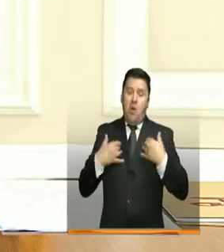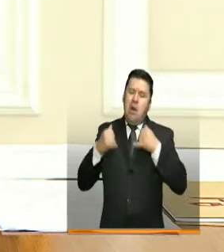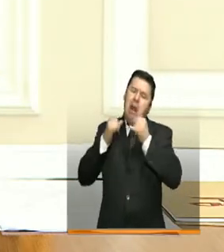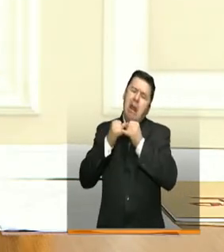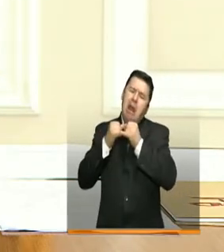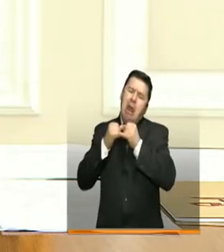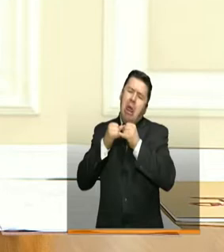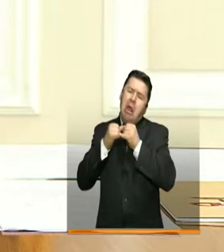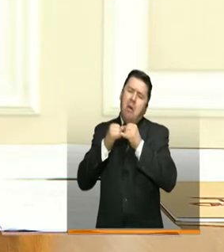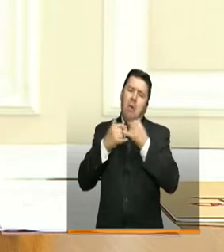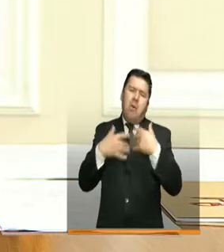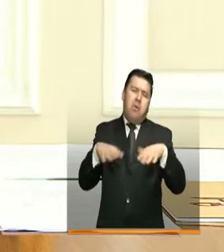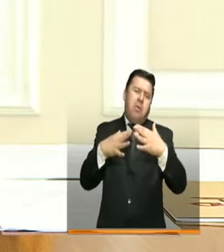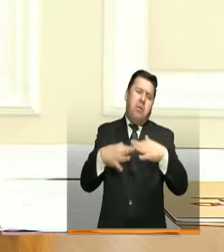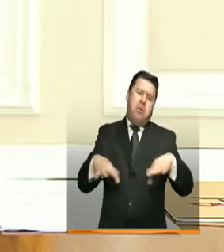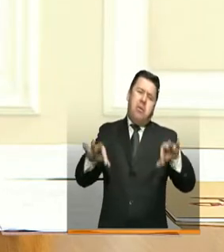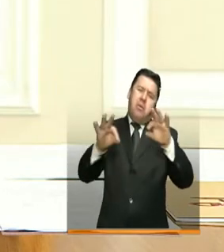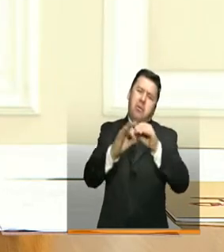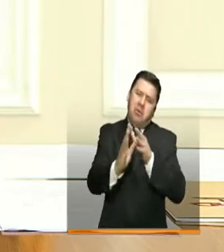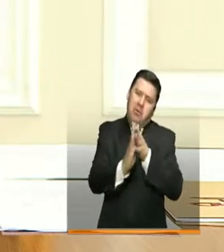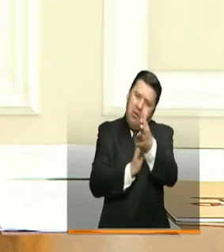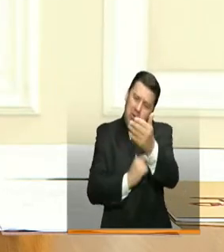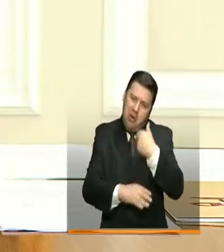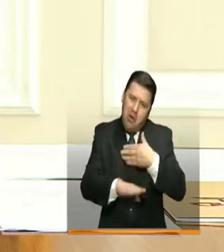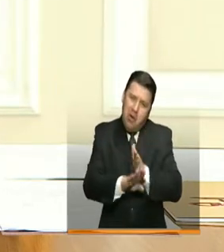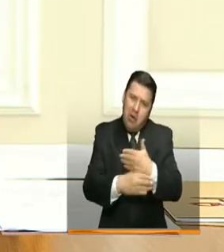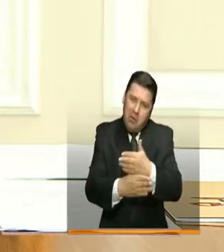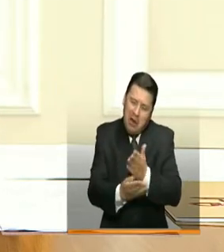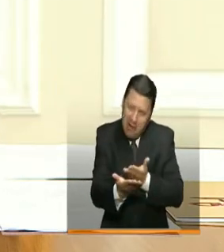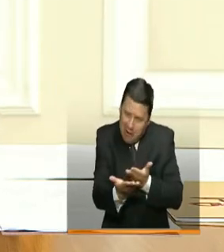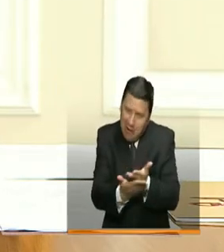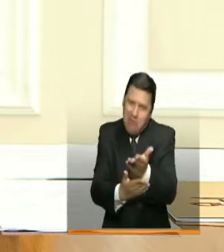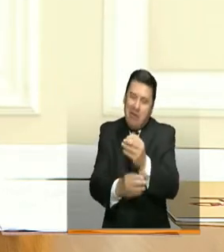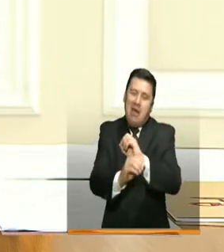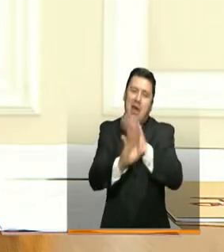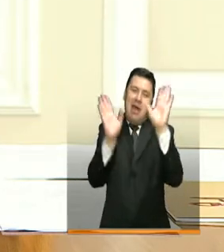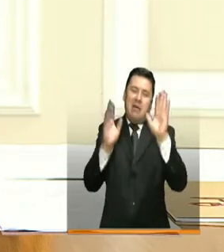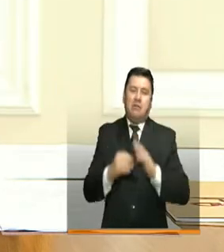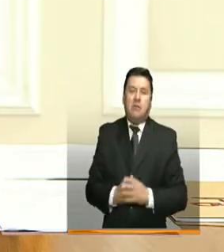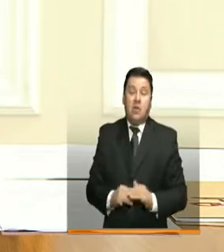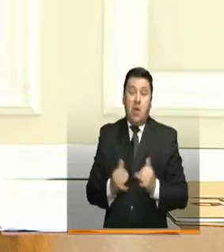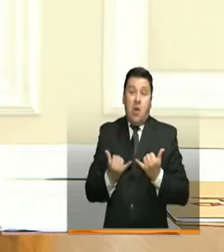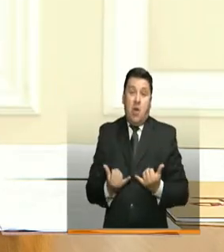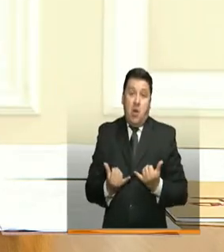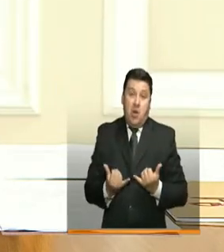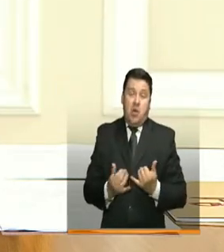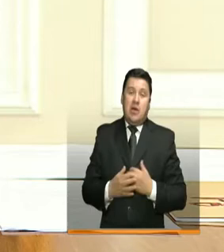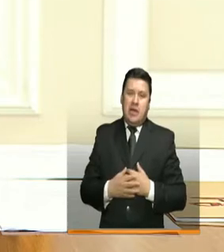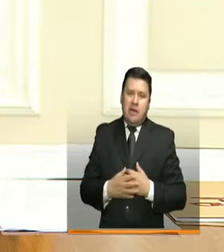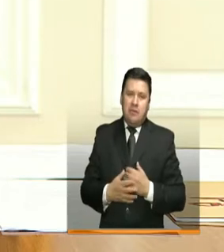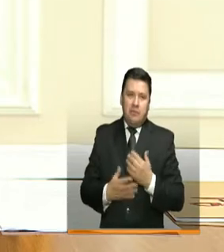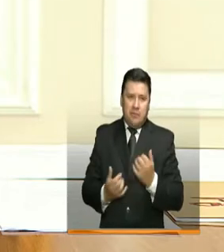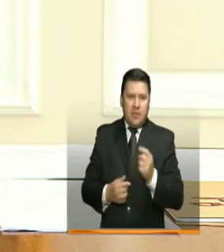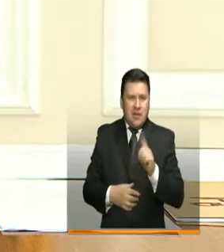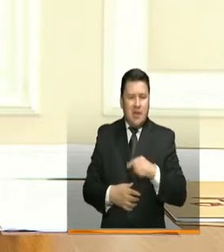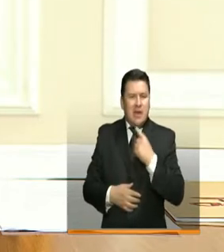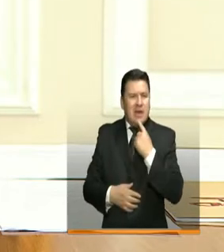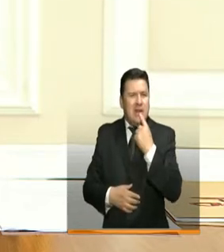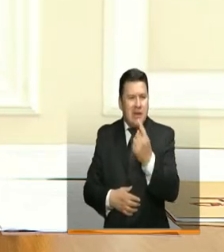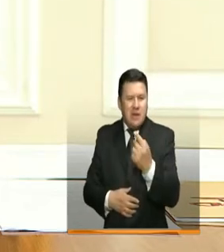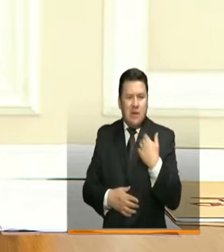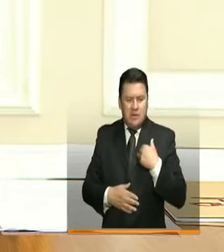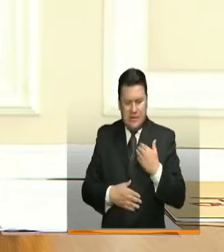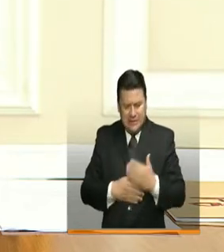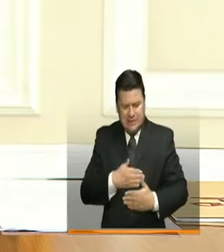conversación muy importante y quería también compartirles eso a ustedes. Y hoy también quiero decirles que hemos